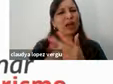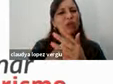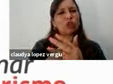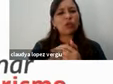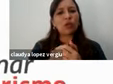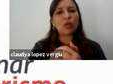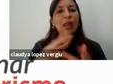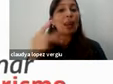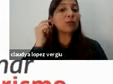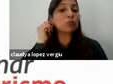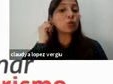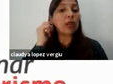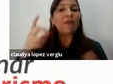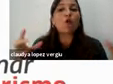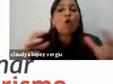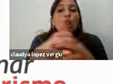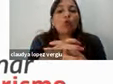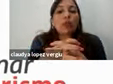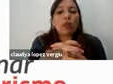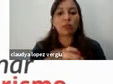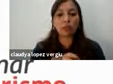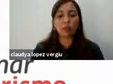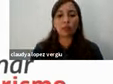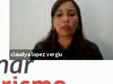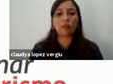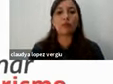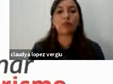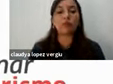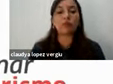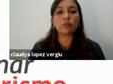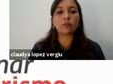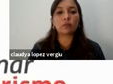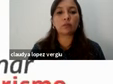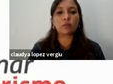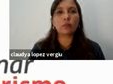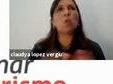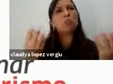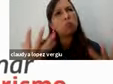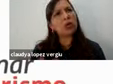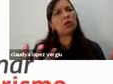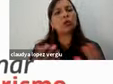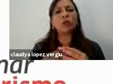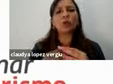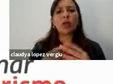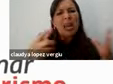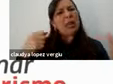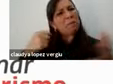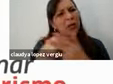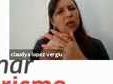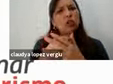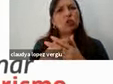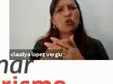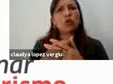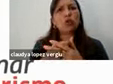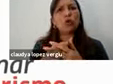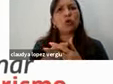en las mujeres de la comunidad? Bueno, el impacto de las mujeres